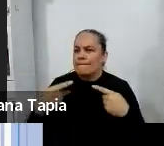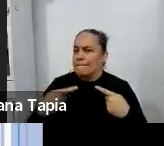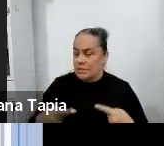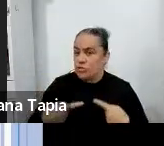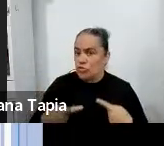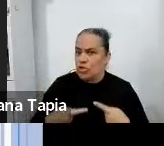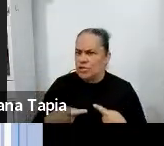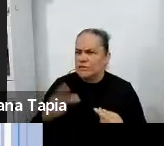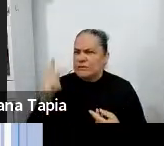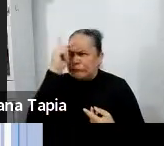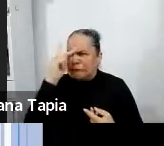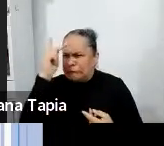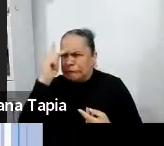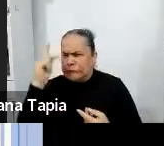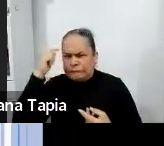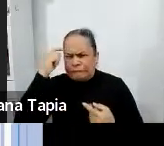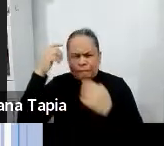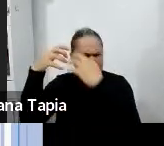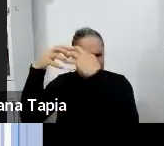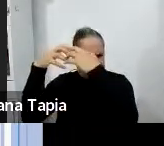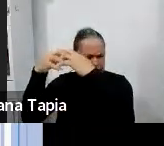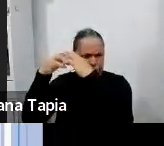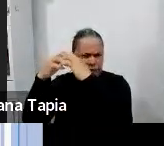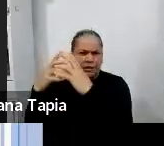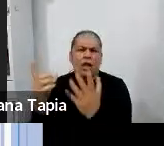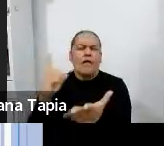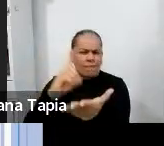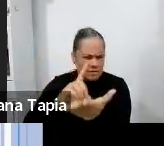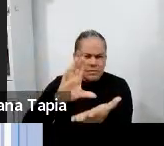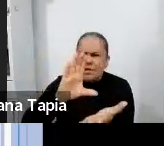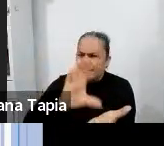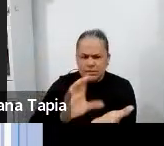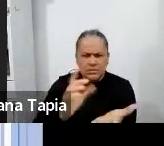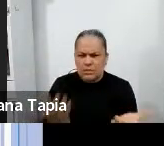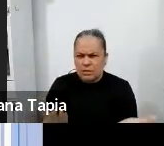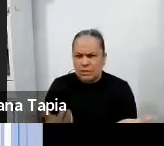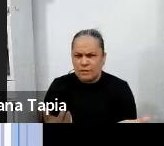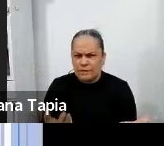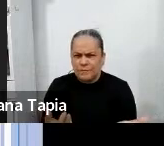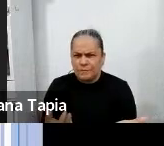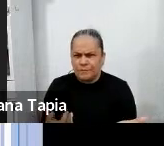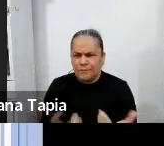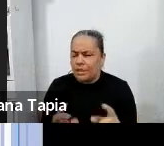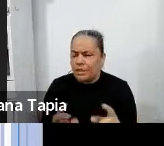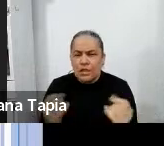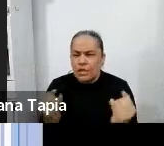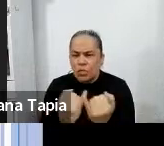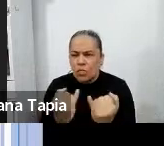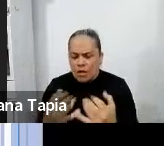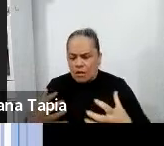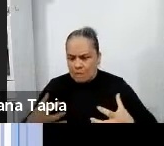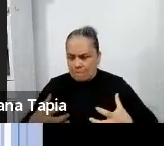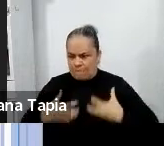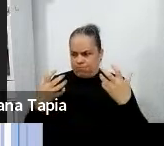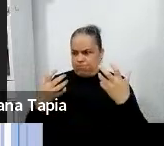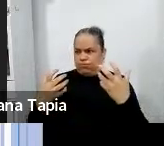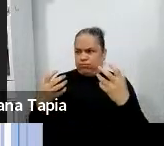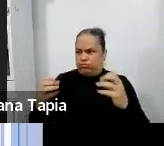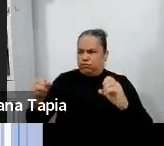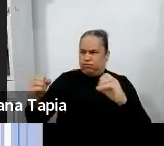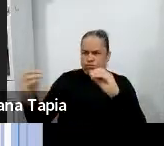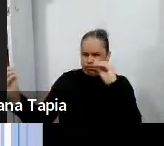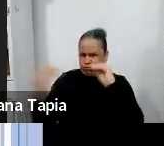con problemas con discapacidad, bueno, pacientes con discapacidad o con crisis de conducta, ¿sí? Para darles una